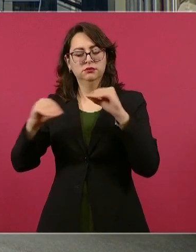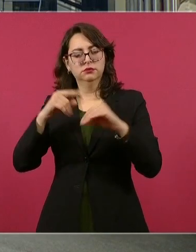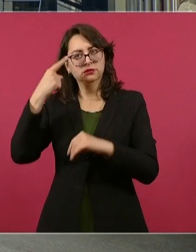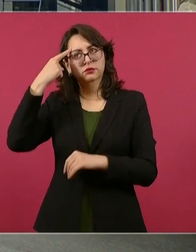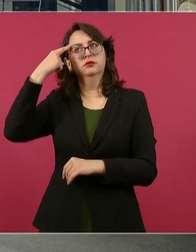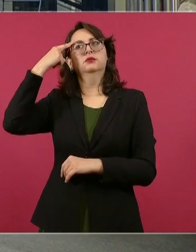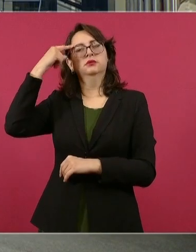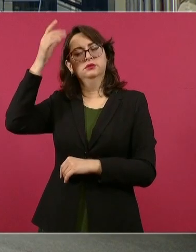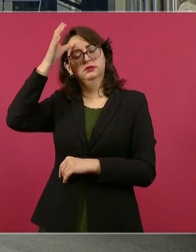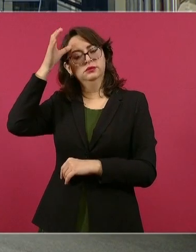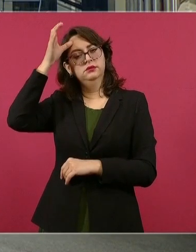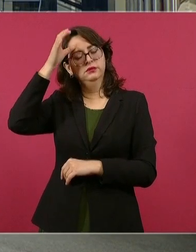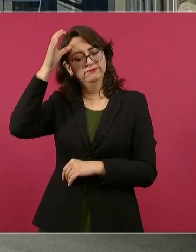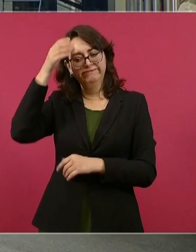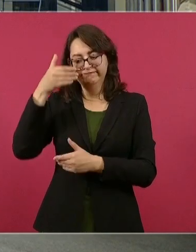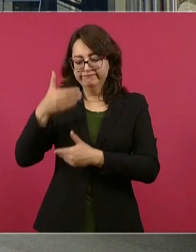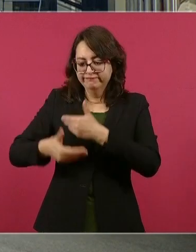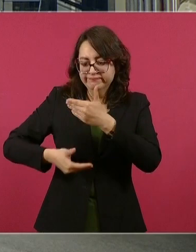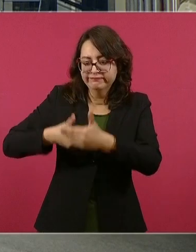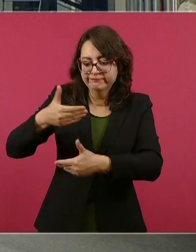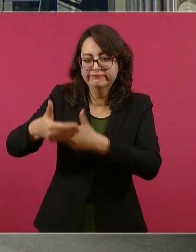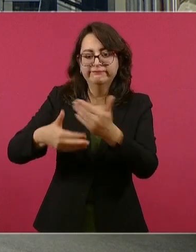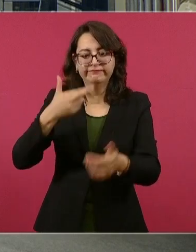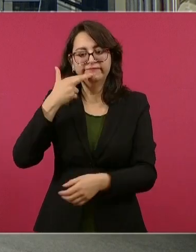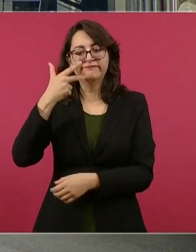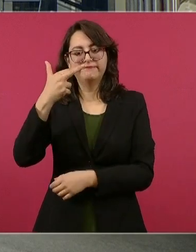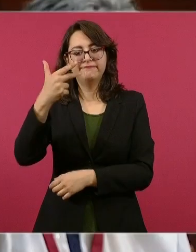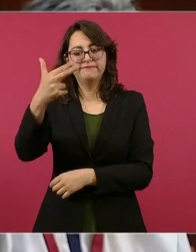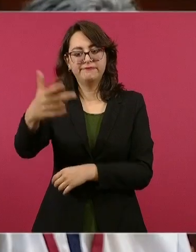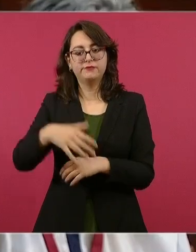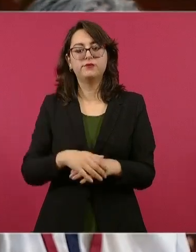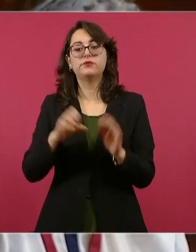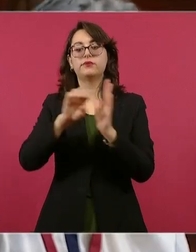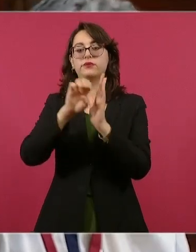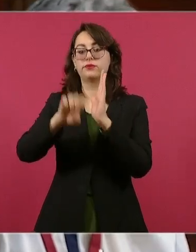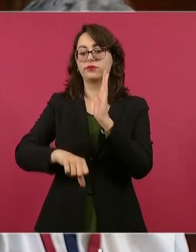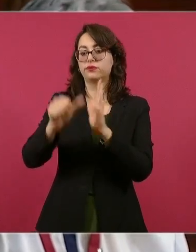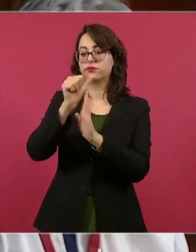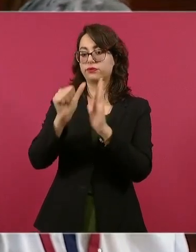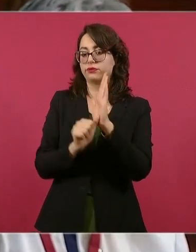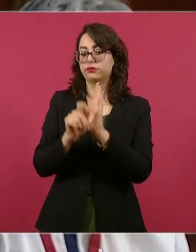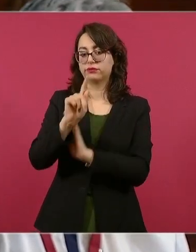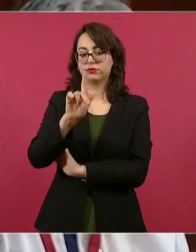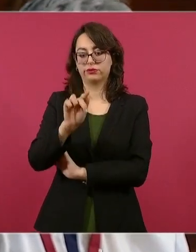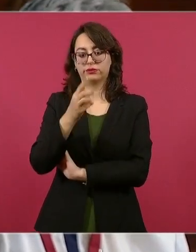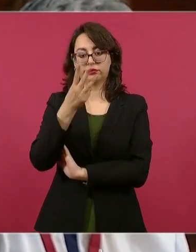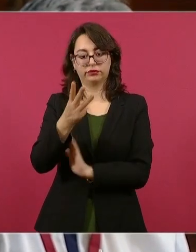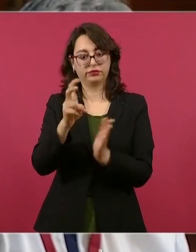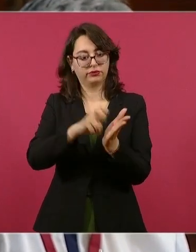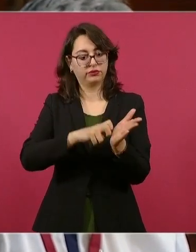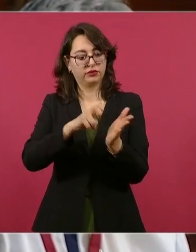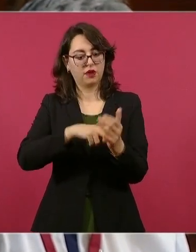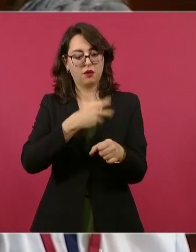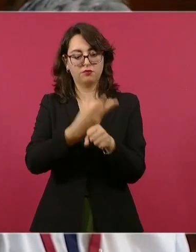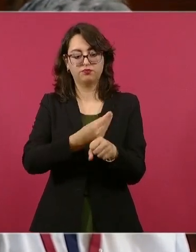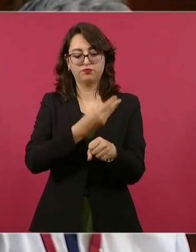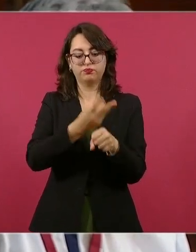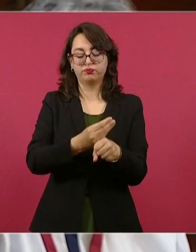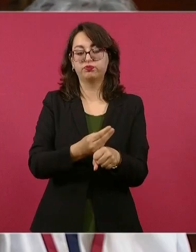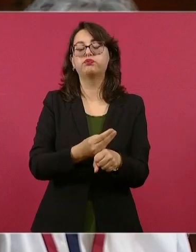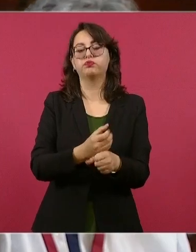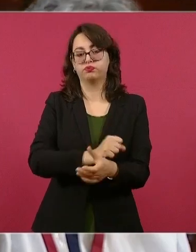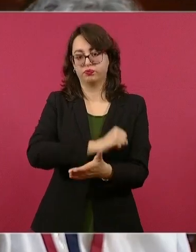que ha habido avances, por ejemplo, en la reforma constitucional al artículo 73, que tiene poco que se aprobó precisamente